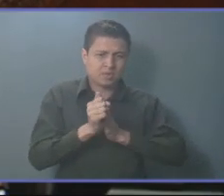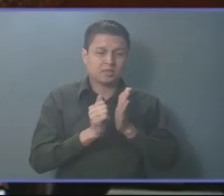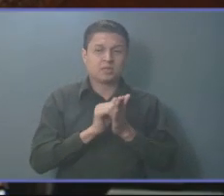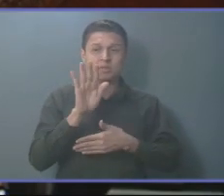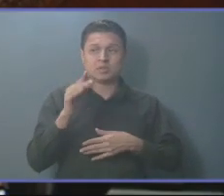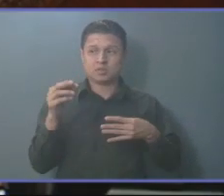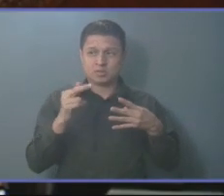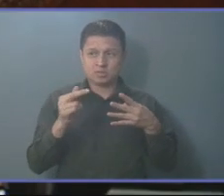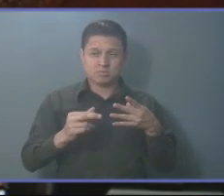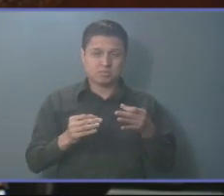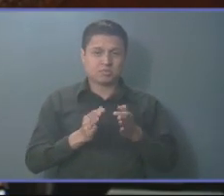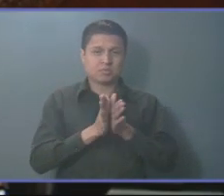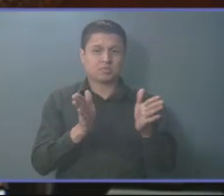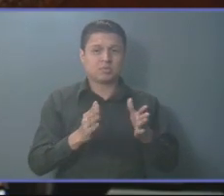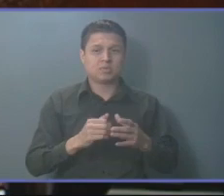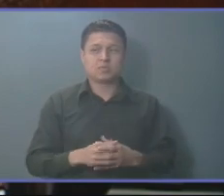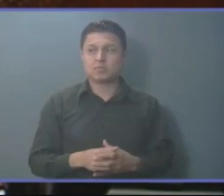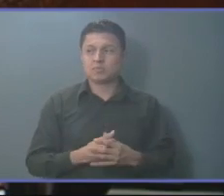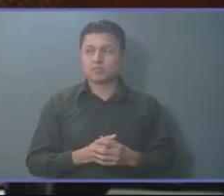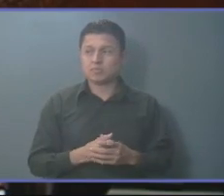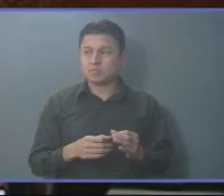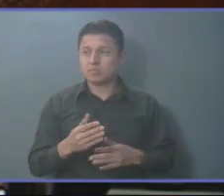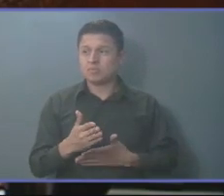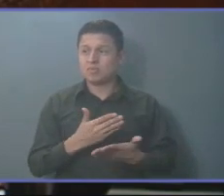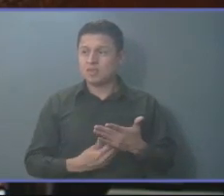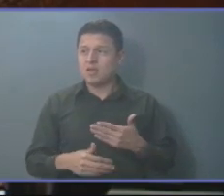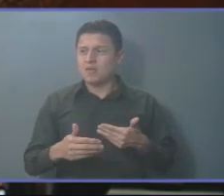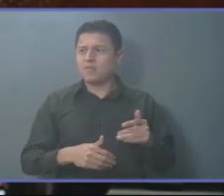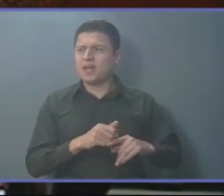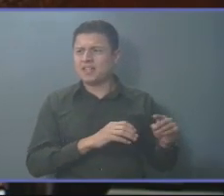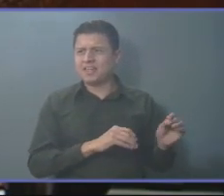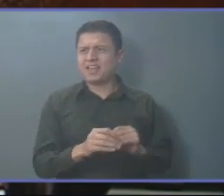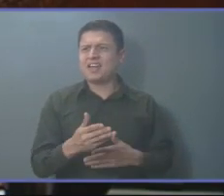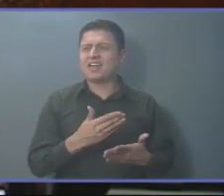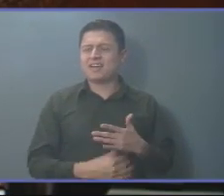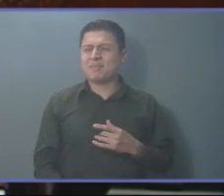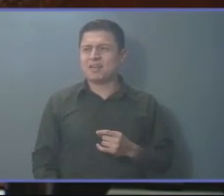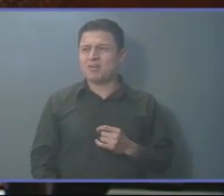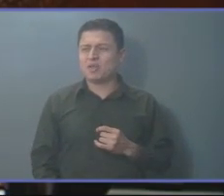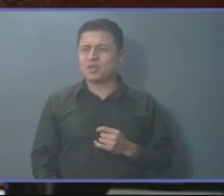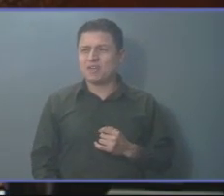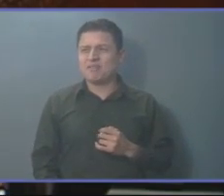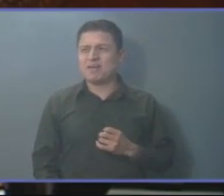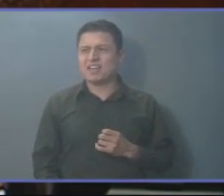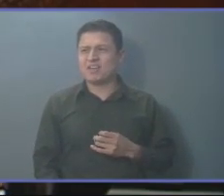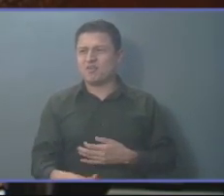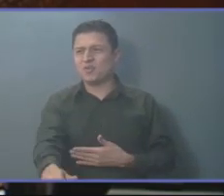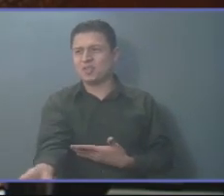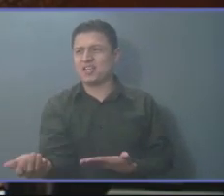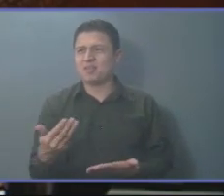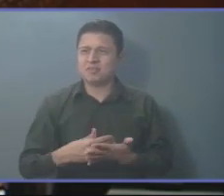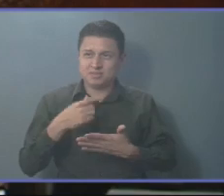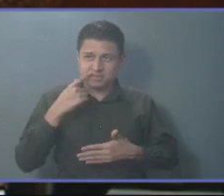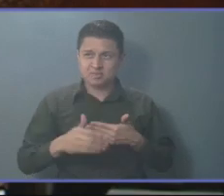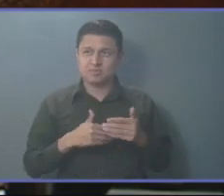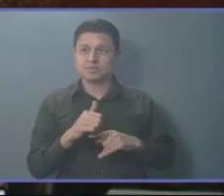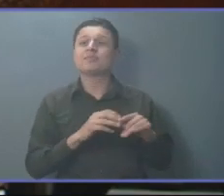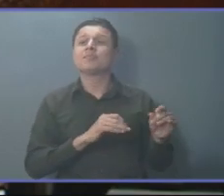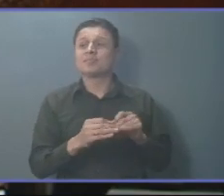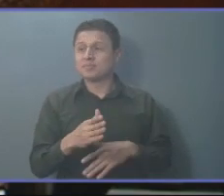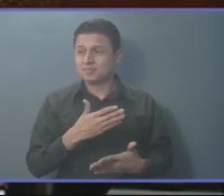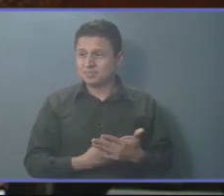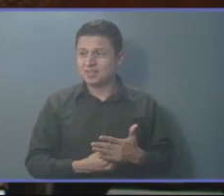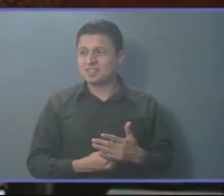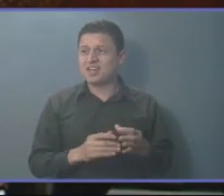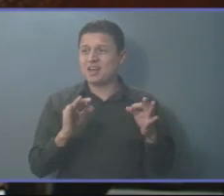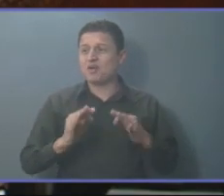5 del Reglamento General de Prevención de Riesgos en los lugares de trabajo. 4. Reducir las actividades presenciales haciendo uso